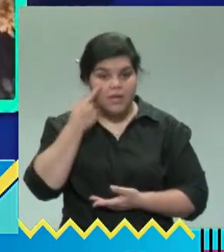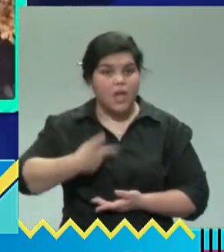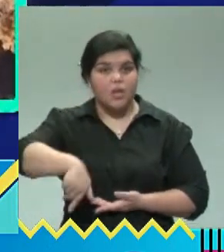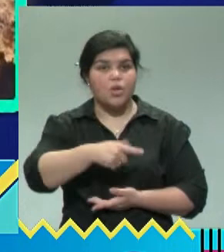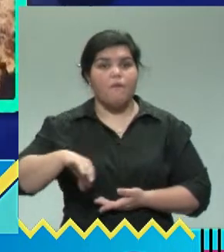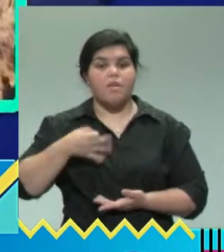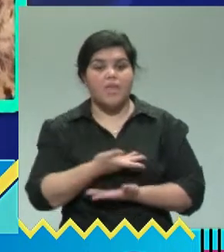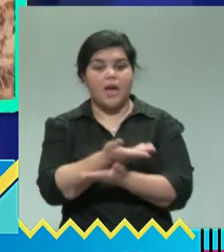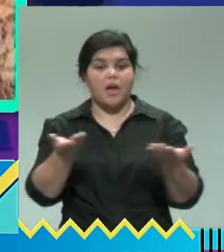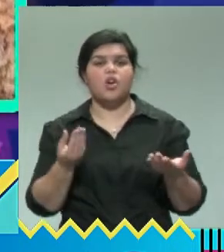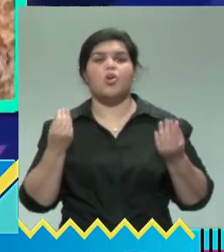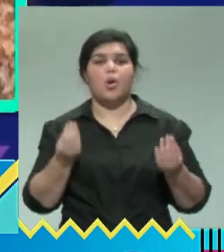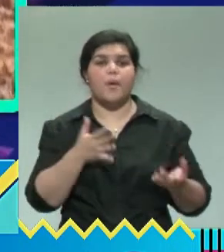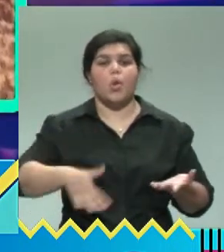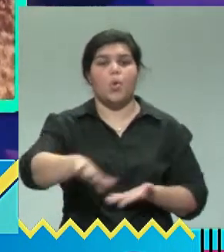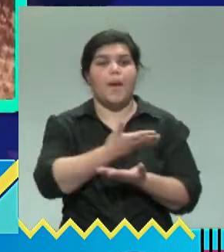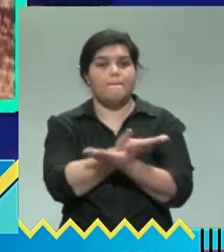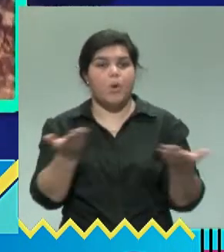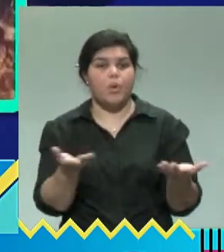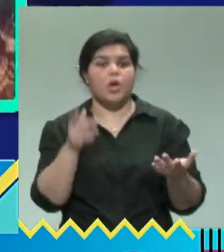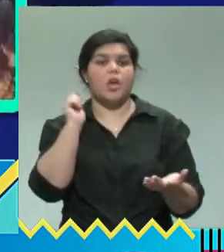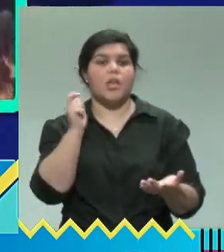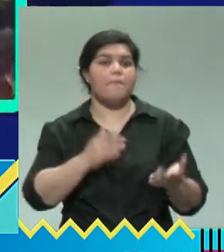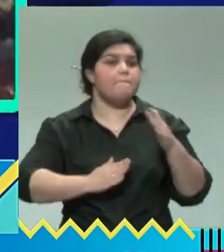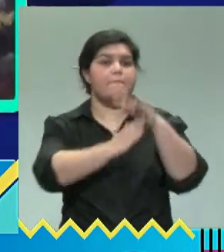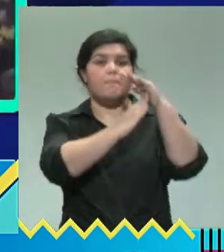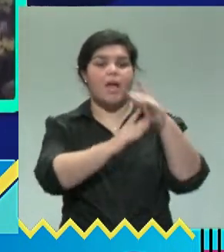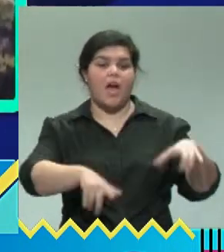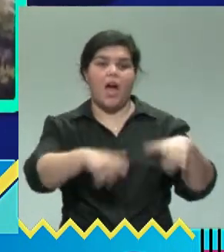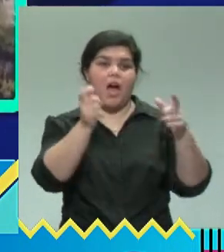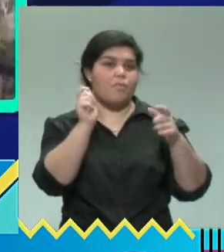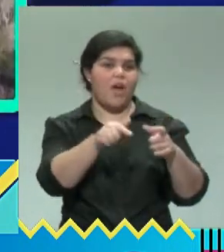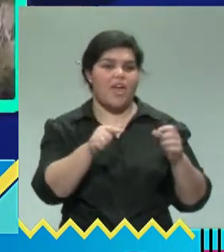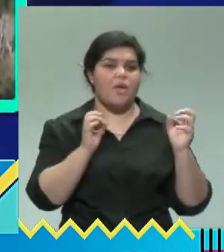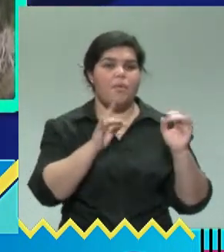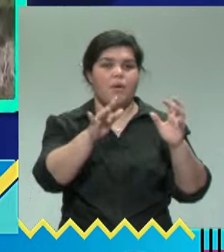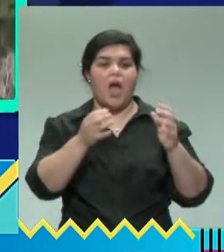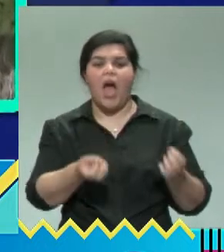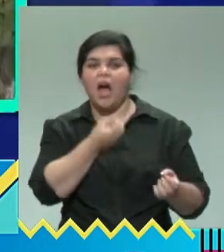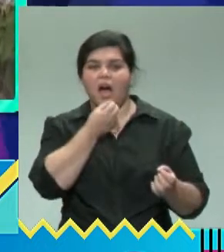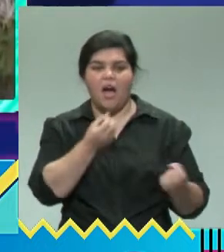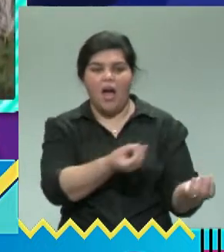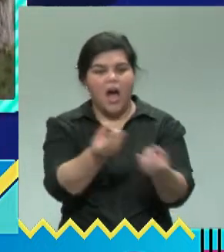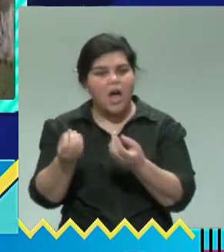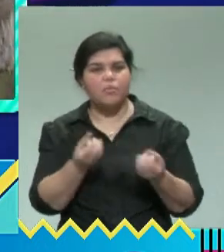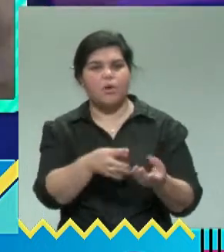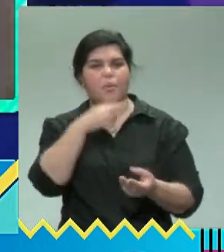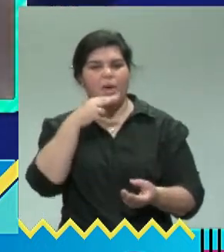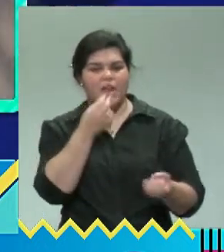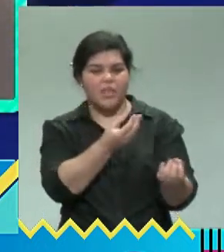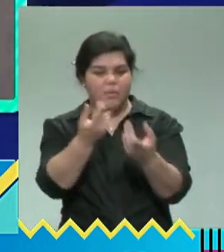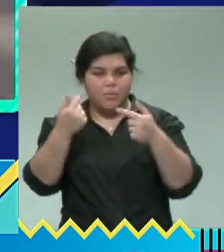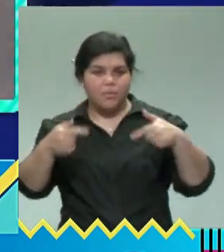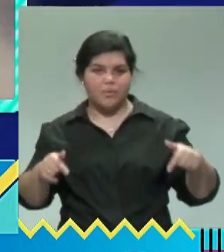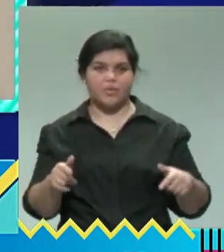principalmente de los espacios públicos, y un actor central del espacio público es el verde, es el árbol, y ahí tenemos que cuidarlo entre todos, ¿no?